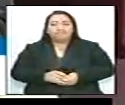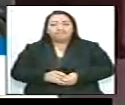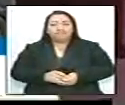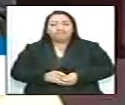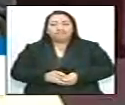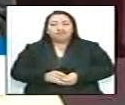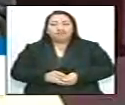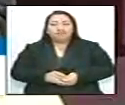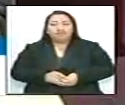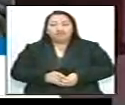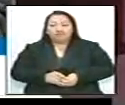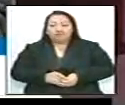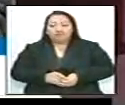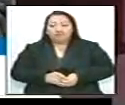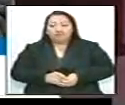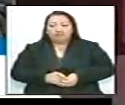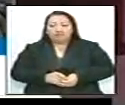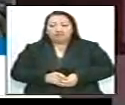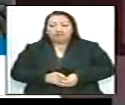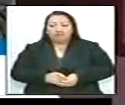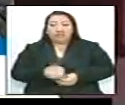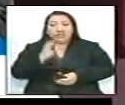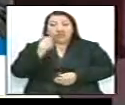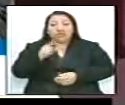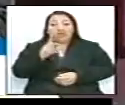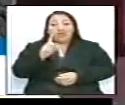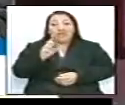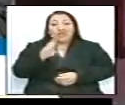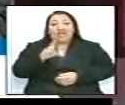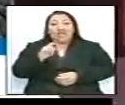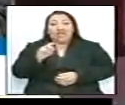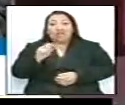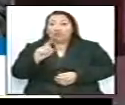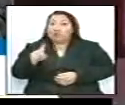eso es un delito. Entonces invitamos a